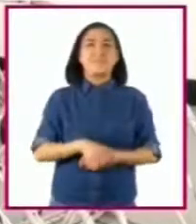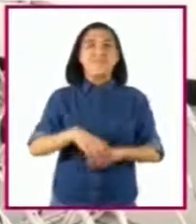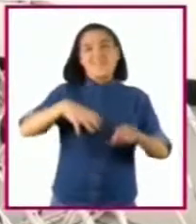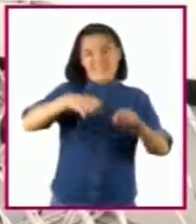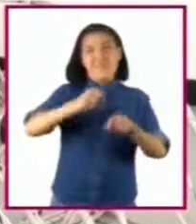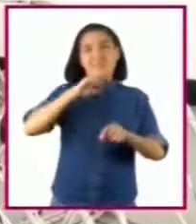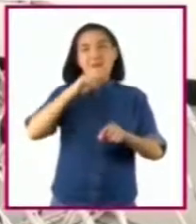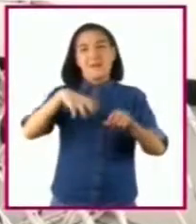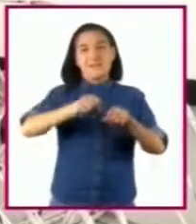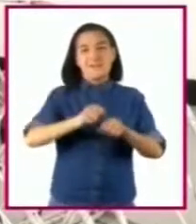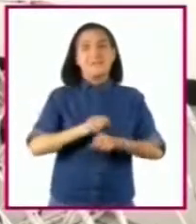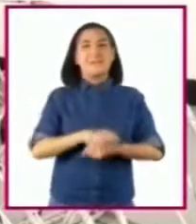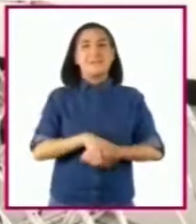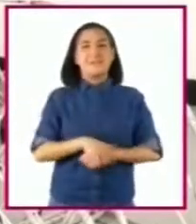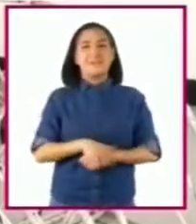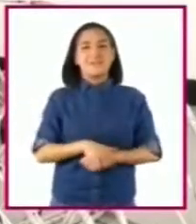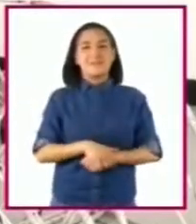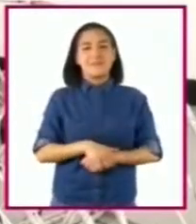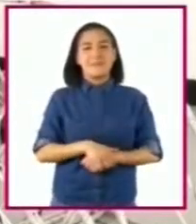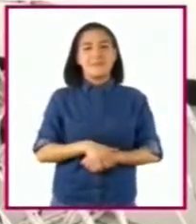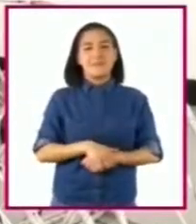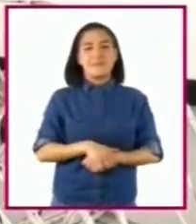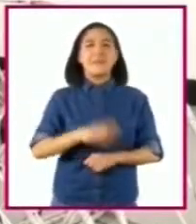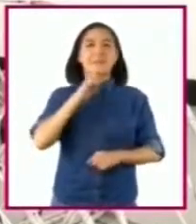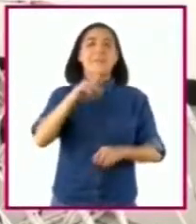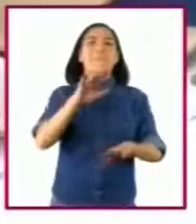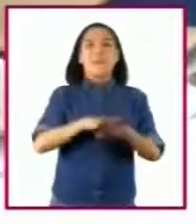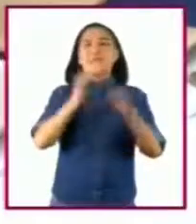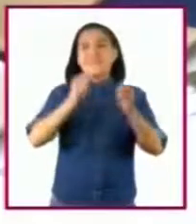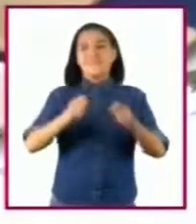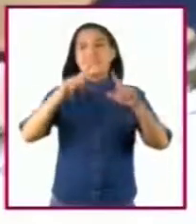manera. Sí, perfecto. Queda mejor asegurado.